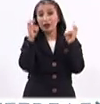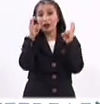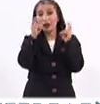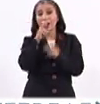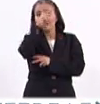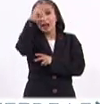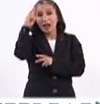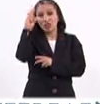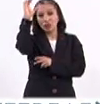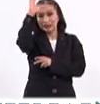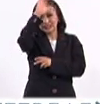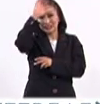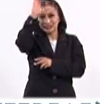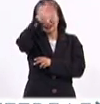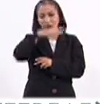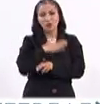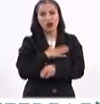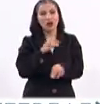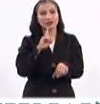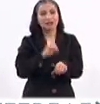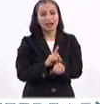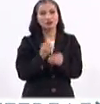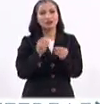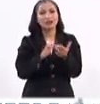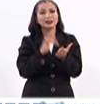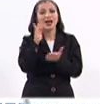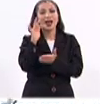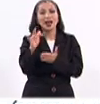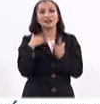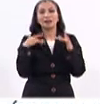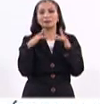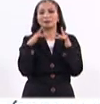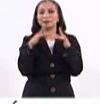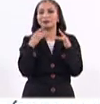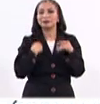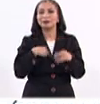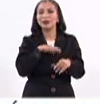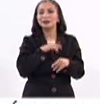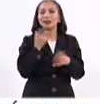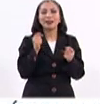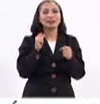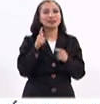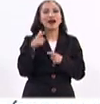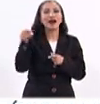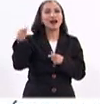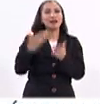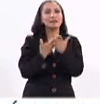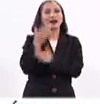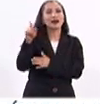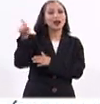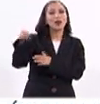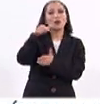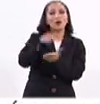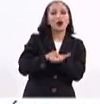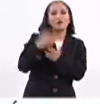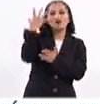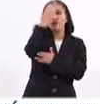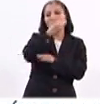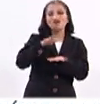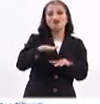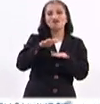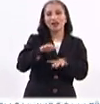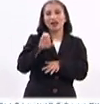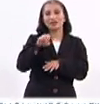llamado Verano Científico. Muy buenos días, muchísimas gracias por estar en contacto con nosotros. ¿Qué tal se amanece en ese paraíso